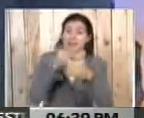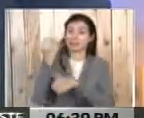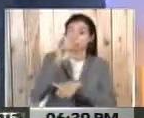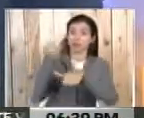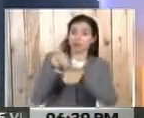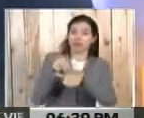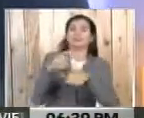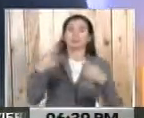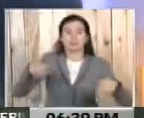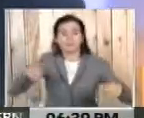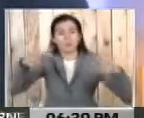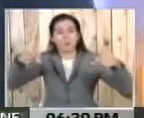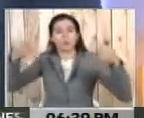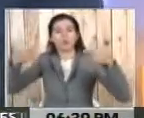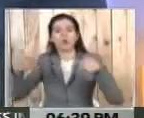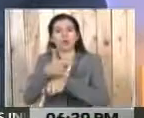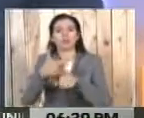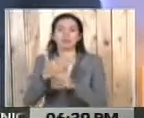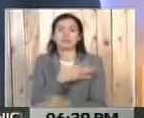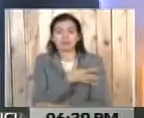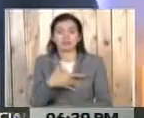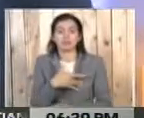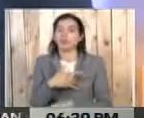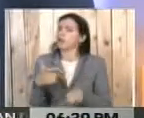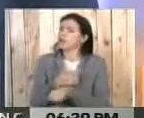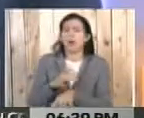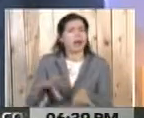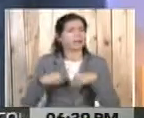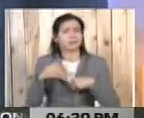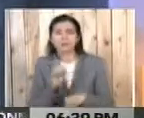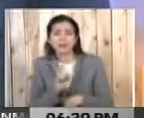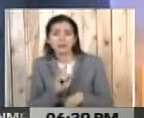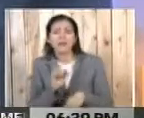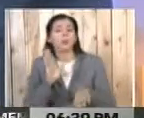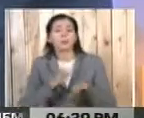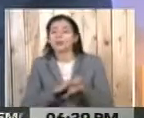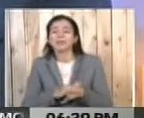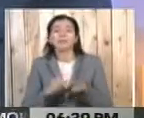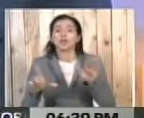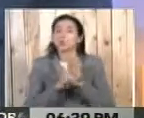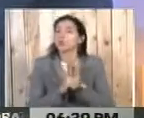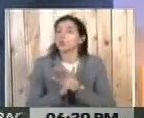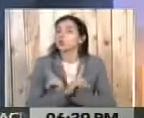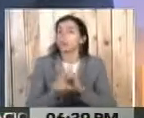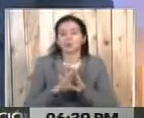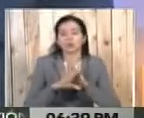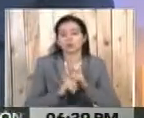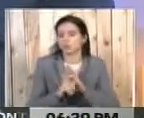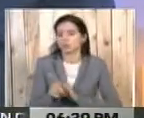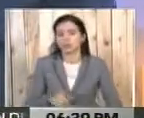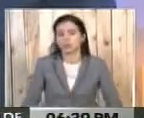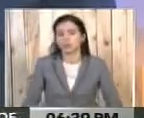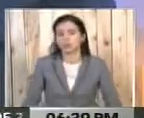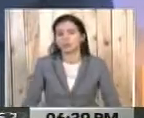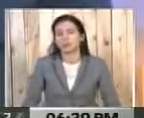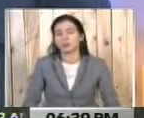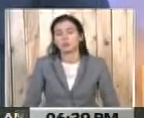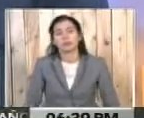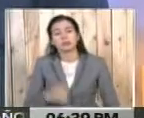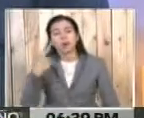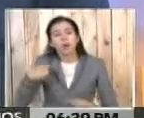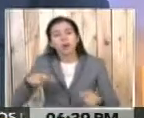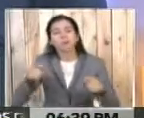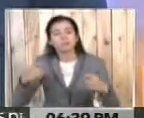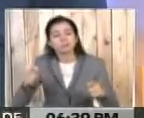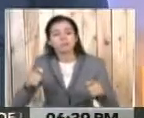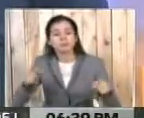un conflicto con el Ejecutivo, que por supuesto no va a aceptar una ley que es inconstitucional. Entonces el objetivo final es abonar ese expediente del enfrentamiento entre